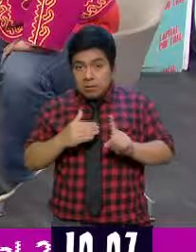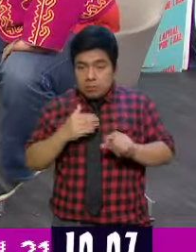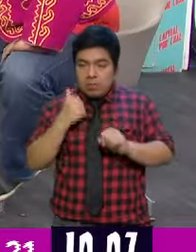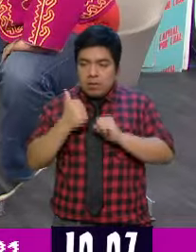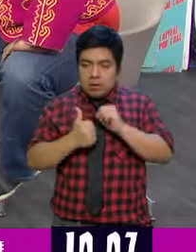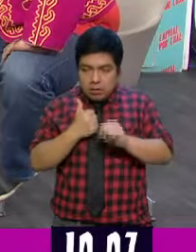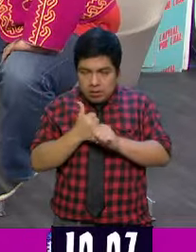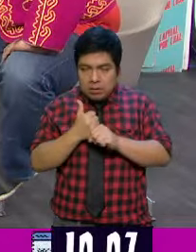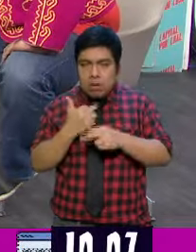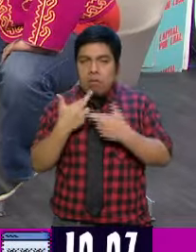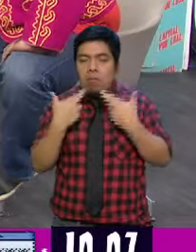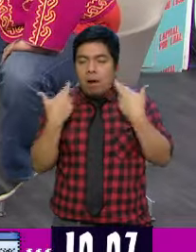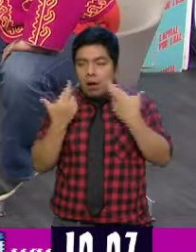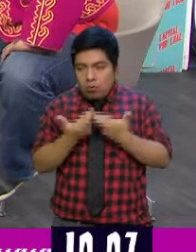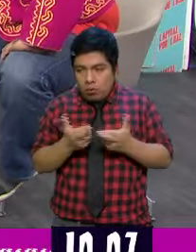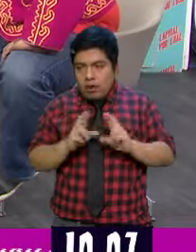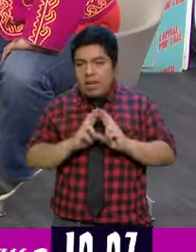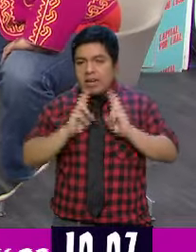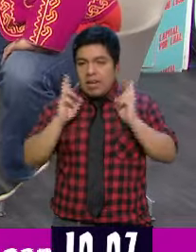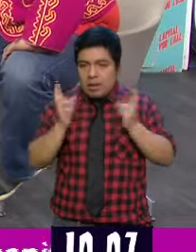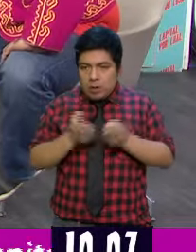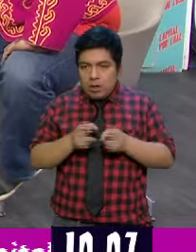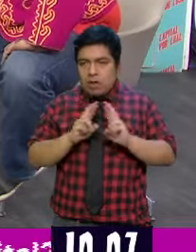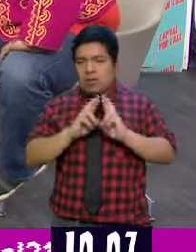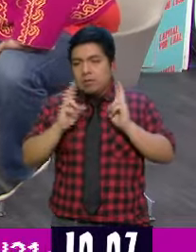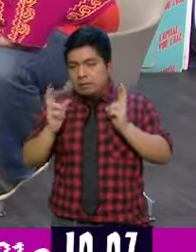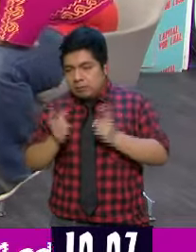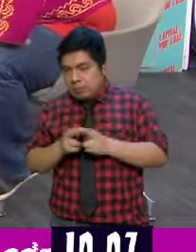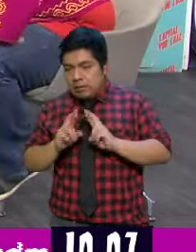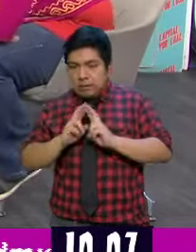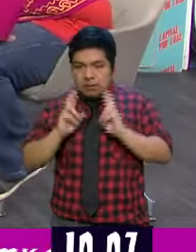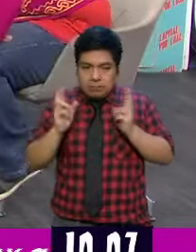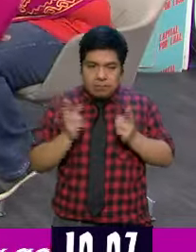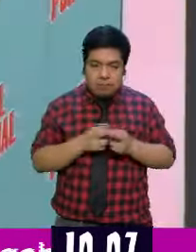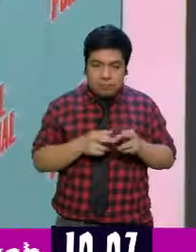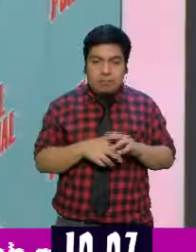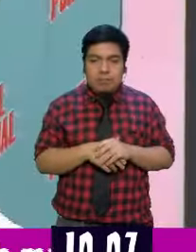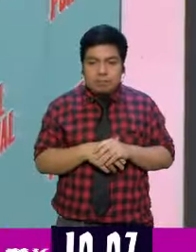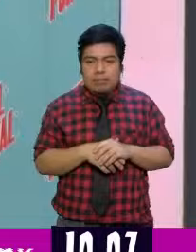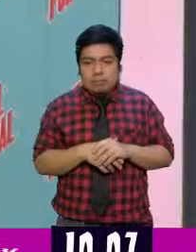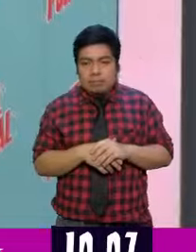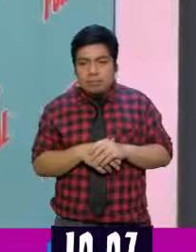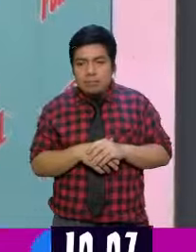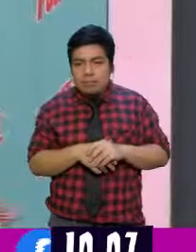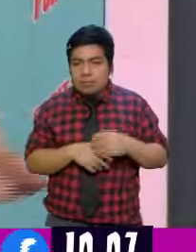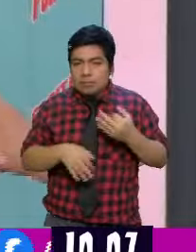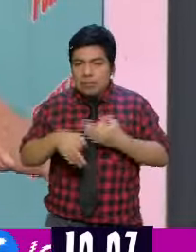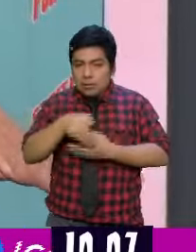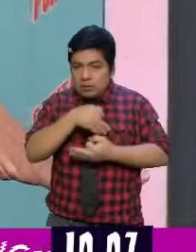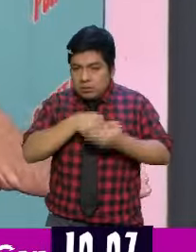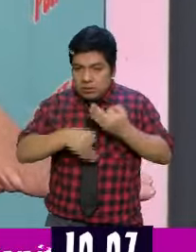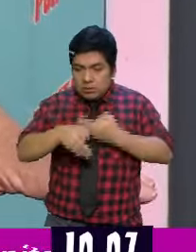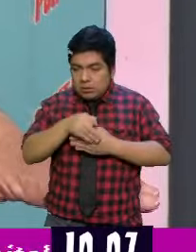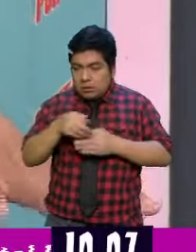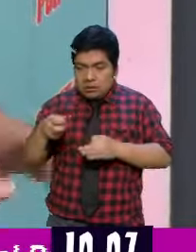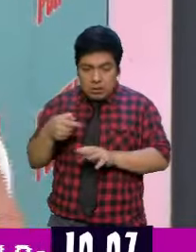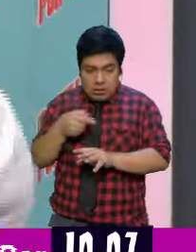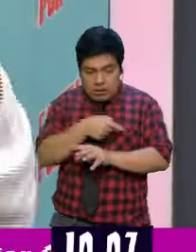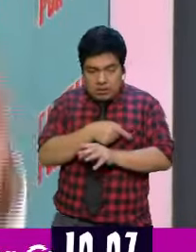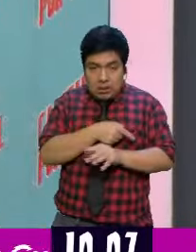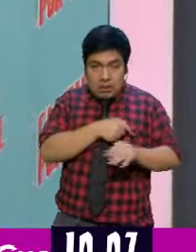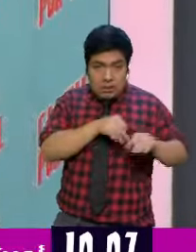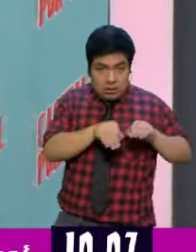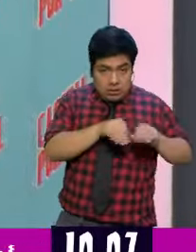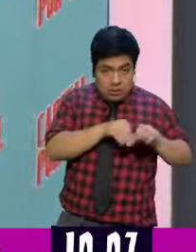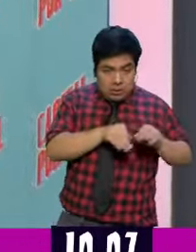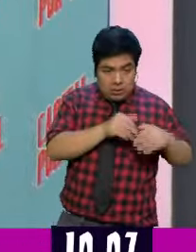Este ya se reunieron varias veces. Todo lo que podemos decir ahorita es producto de ese trabajo que hemos